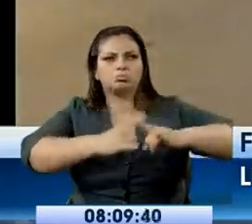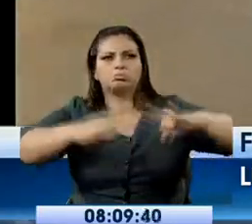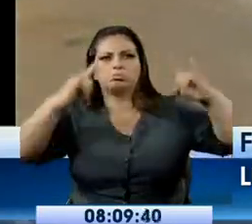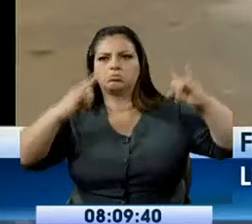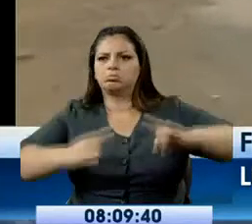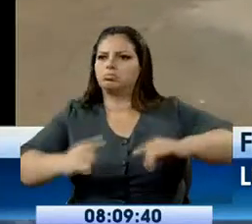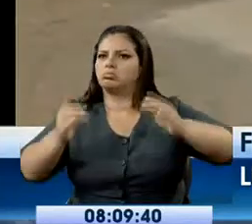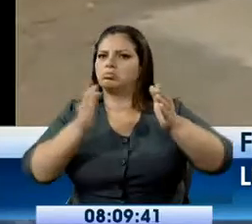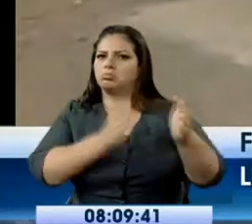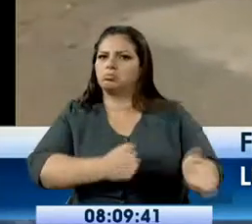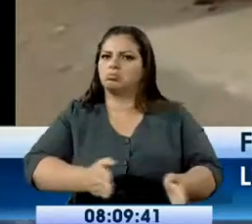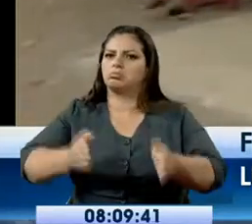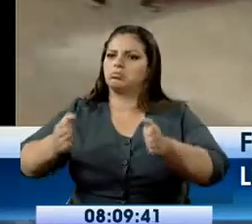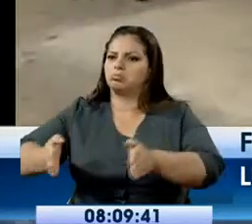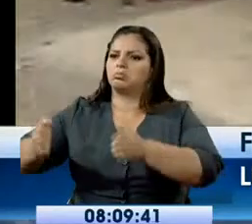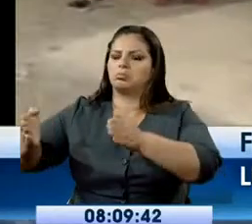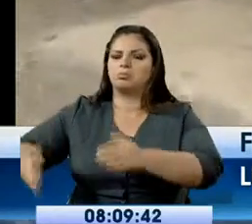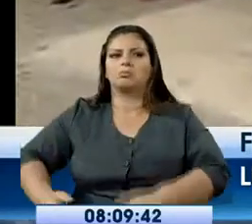poder